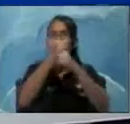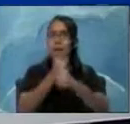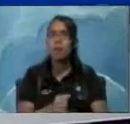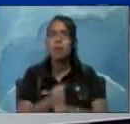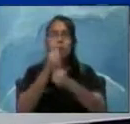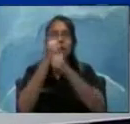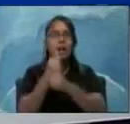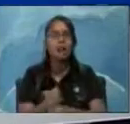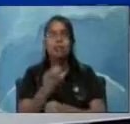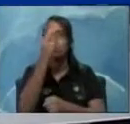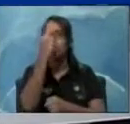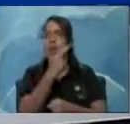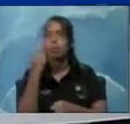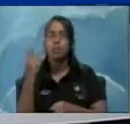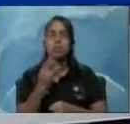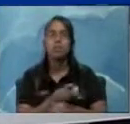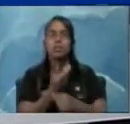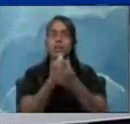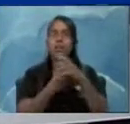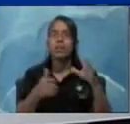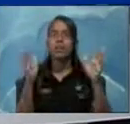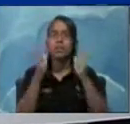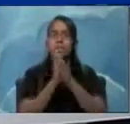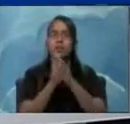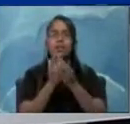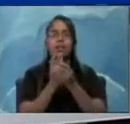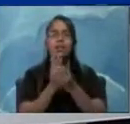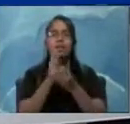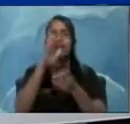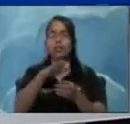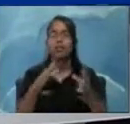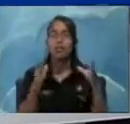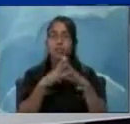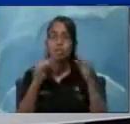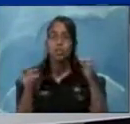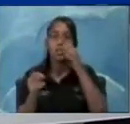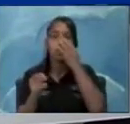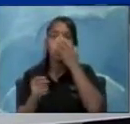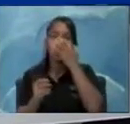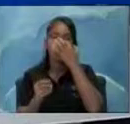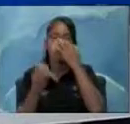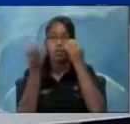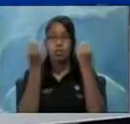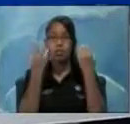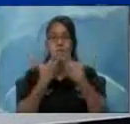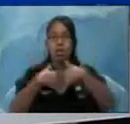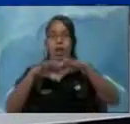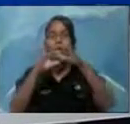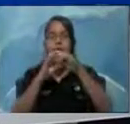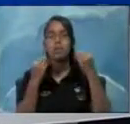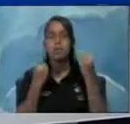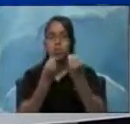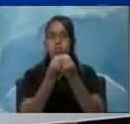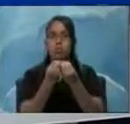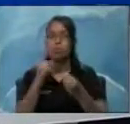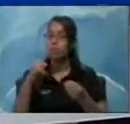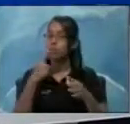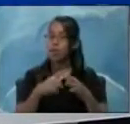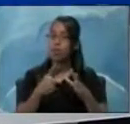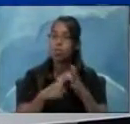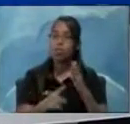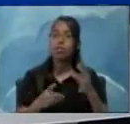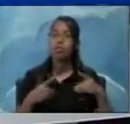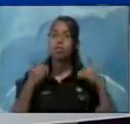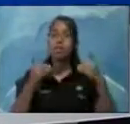la promesa del Espíritu Santo estaban todos unánimes juntos una cosa debes